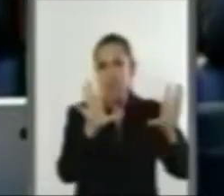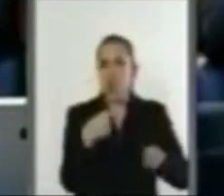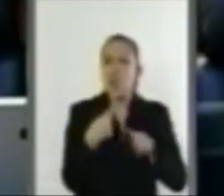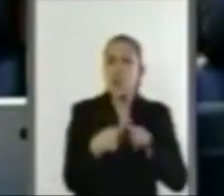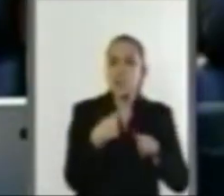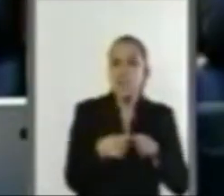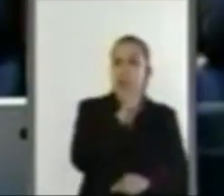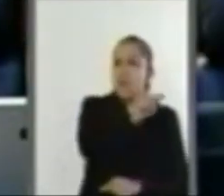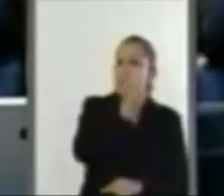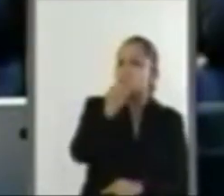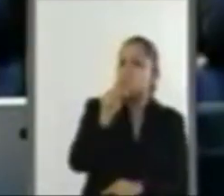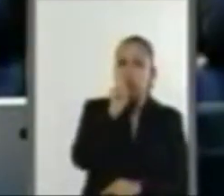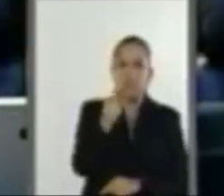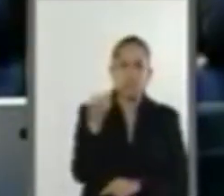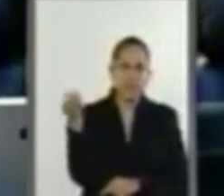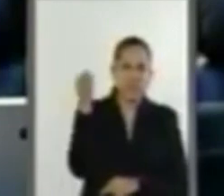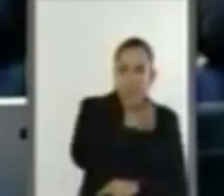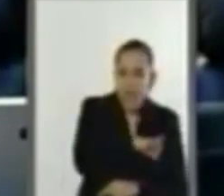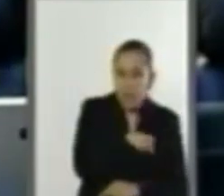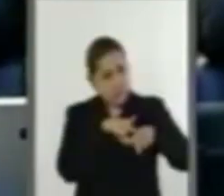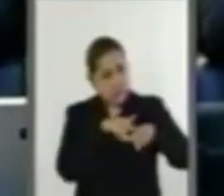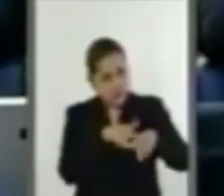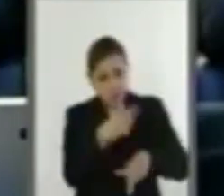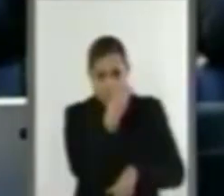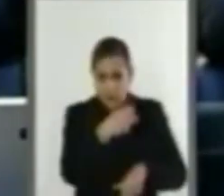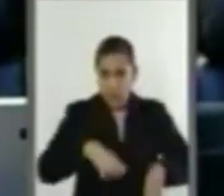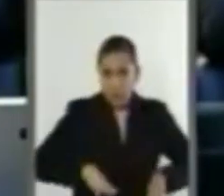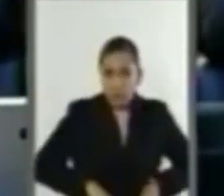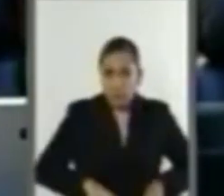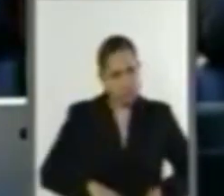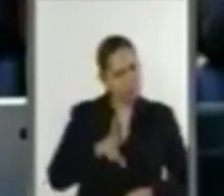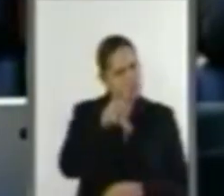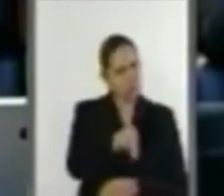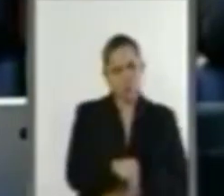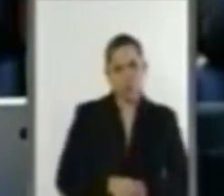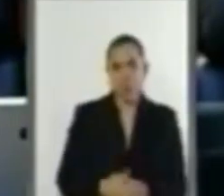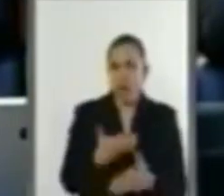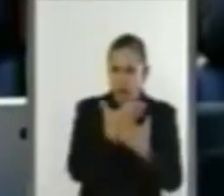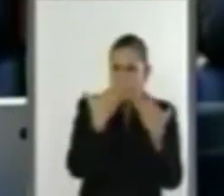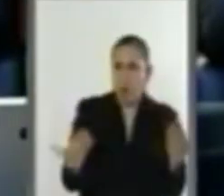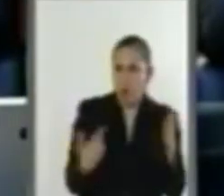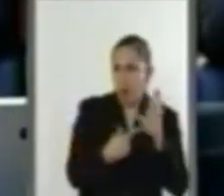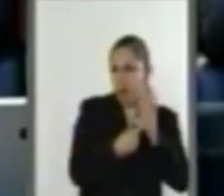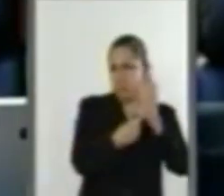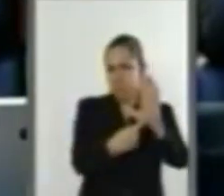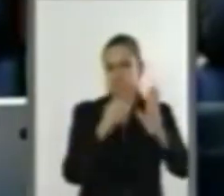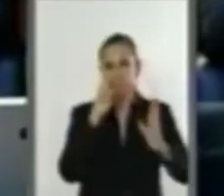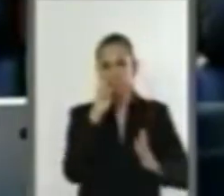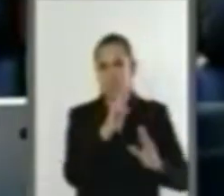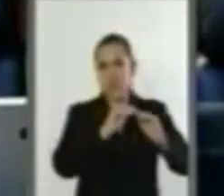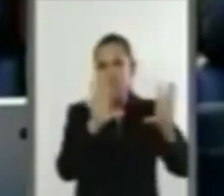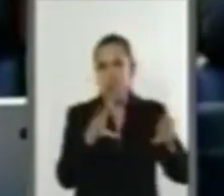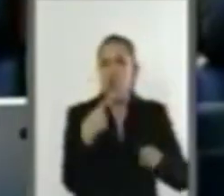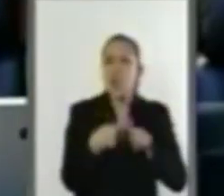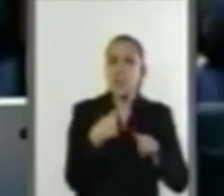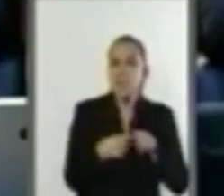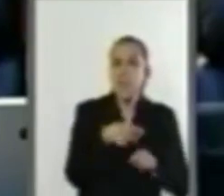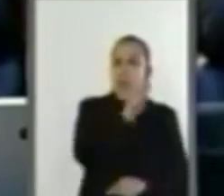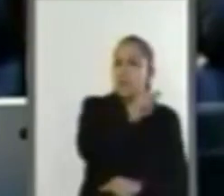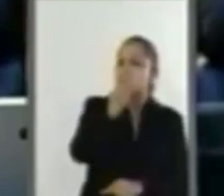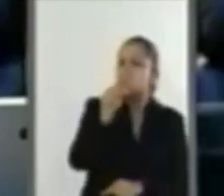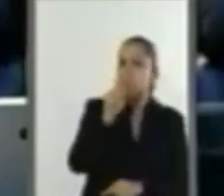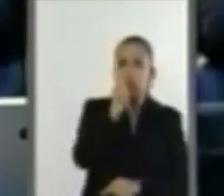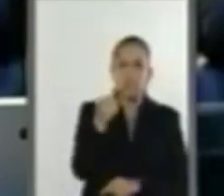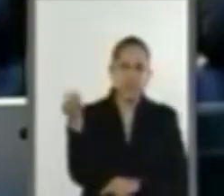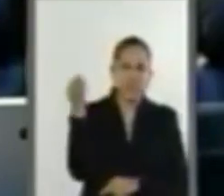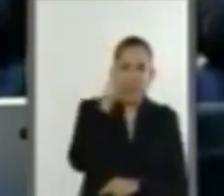ávila que puso los puntos sobre las íes hoy queda claro quiénes son los traidores y él le ha dado